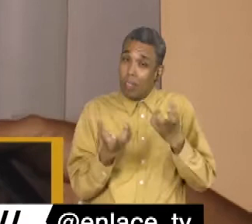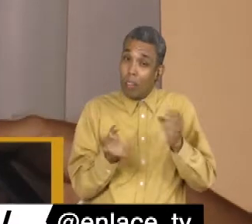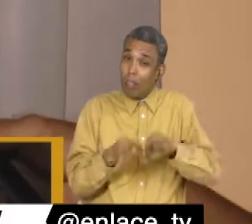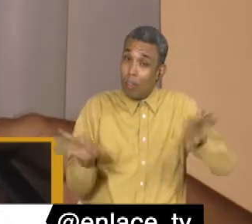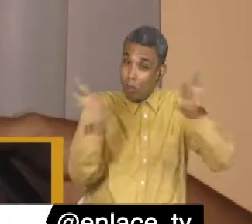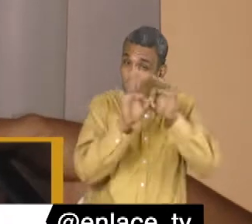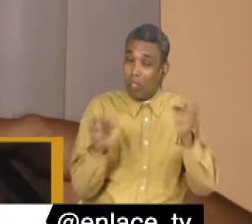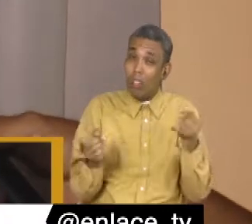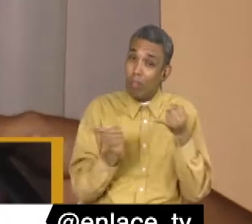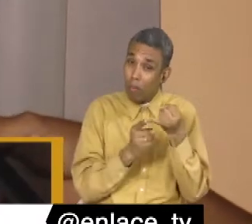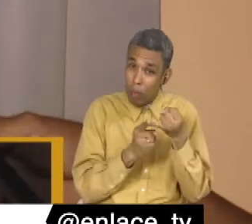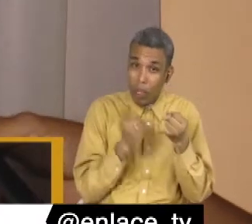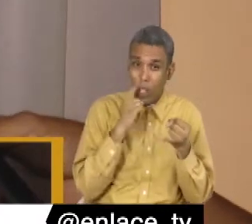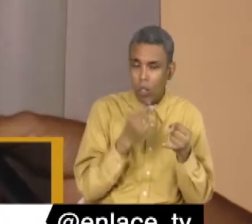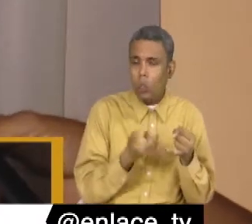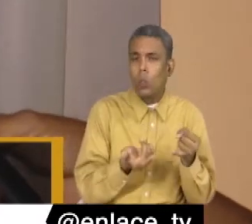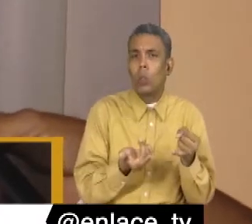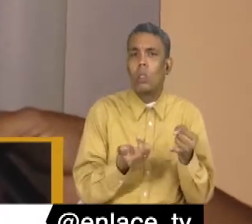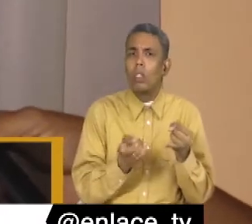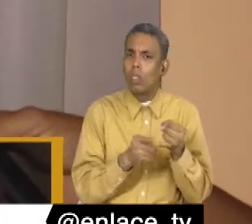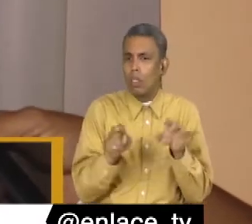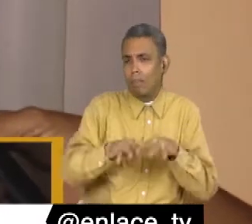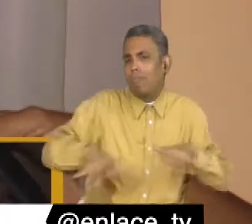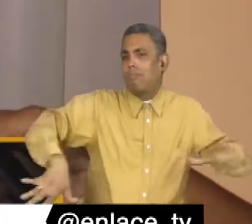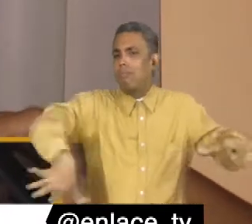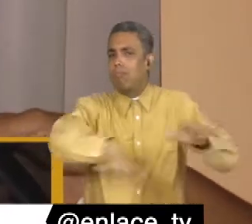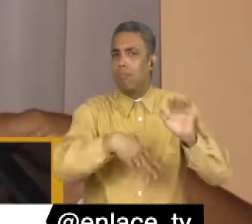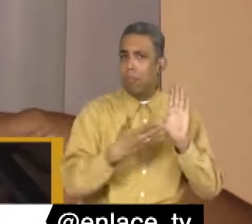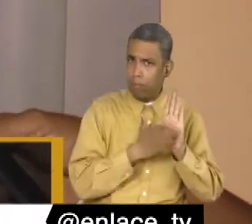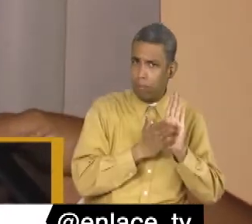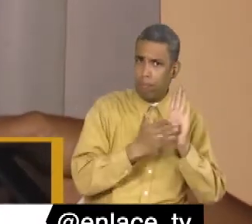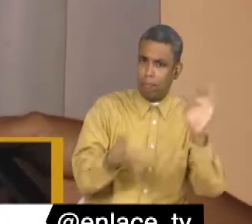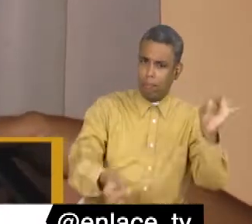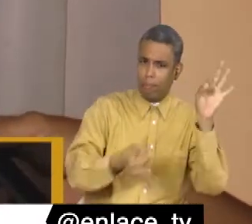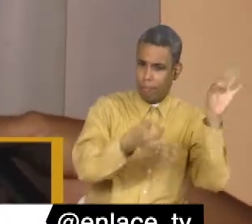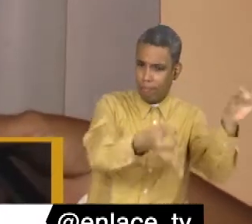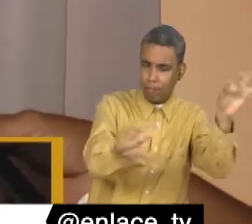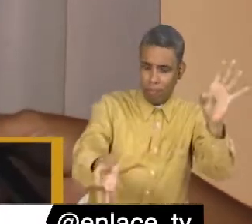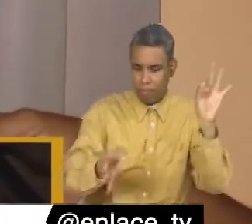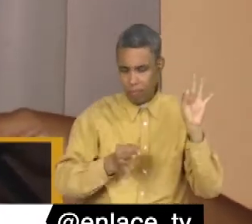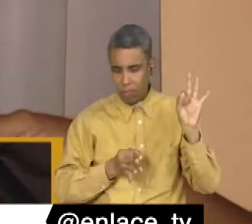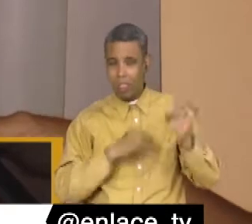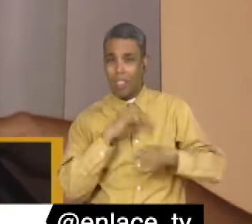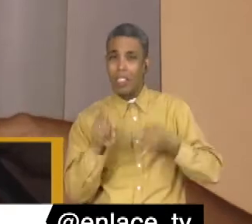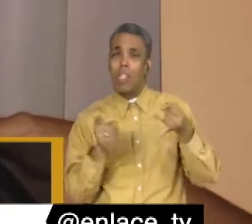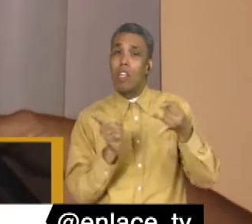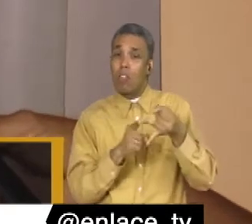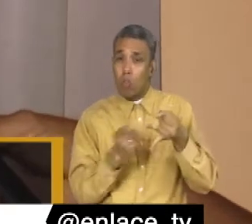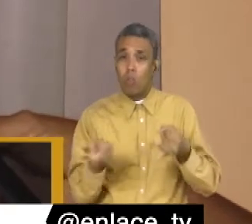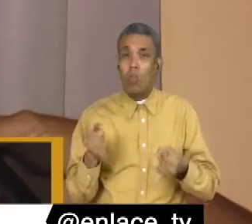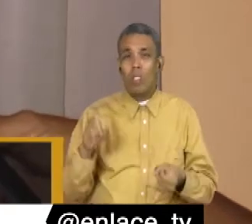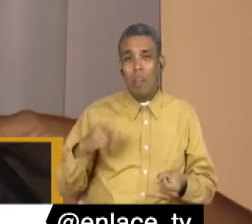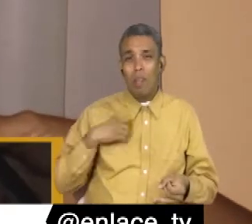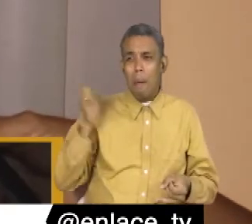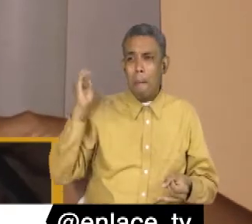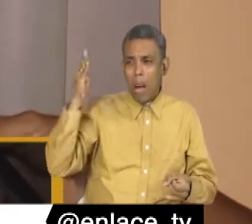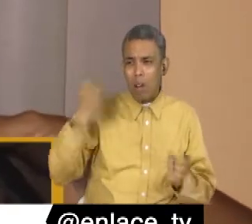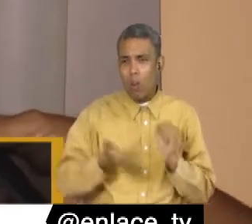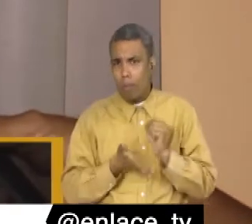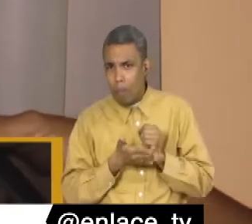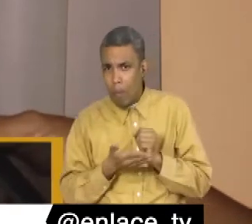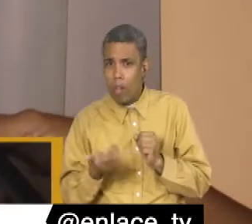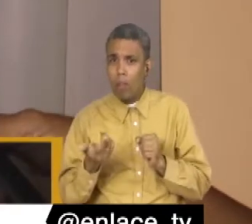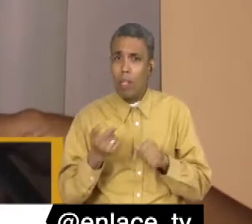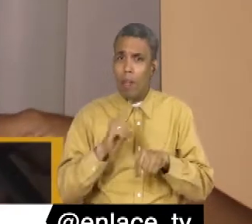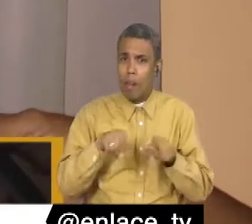Primero, de formalización de la propiedad, y segundo, la creación del banco de tierras que resuelva la necesidad